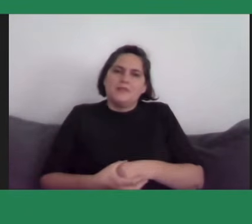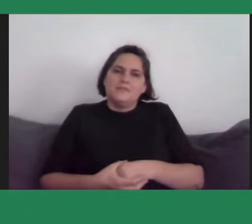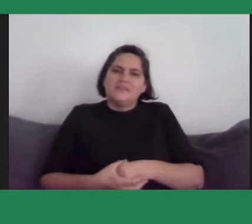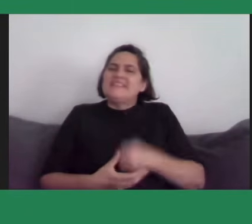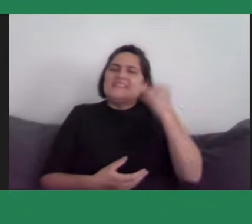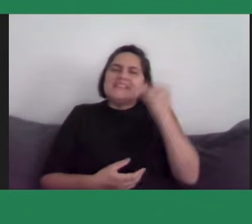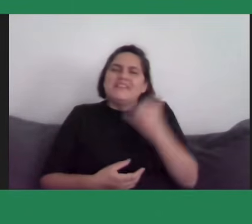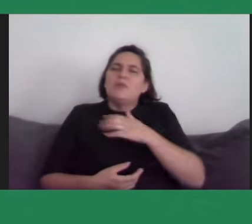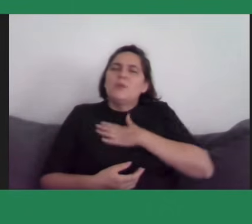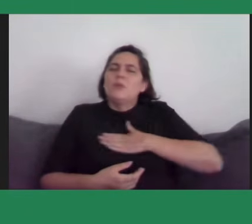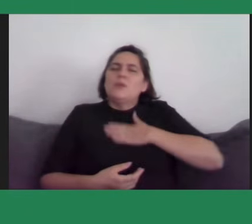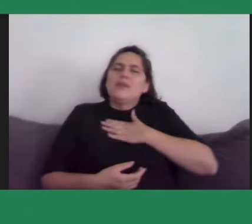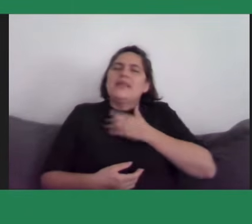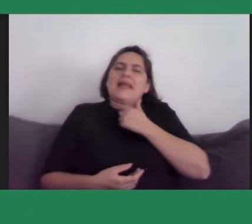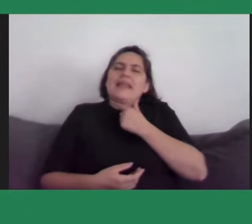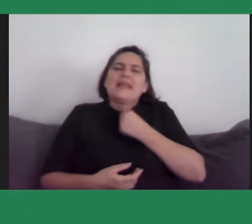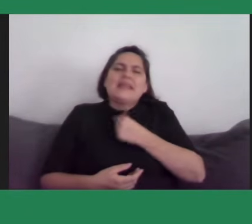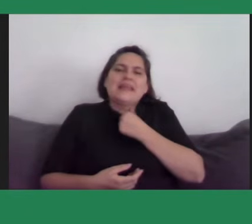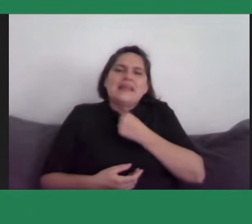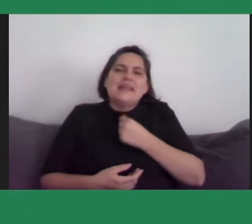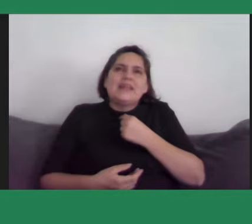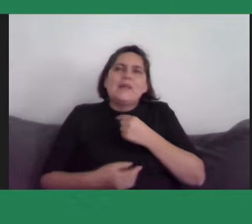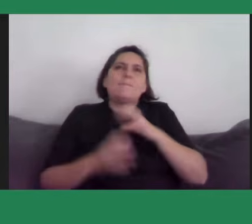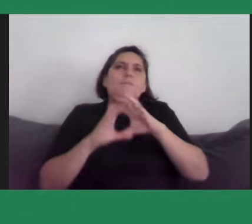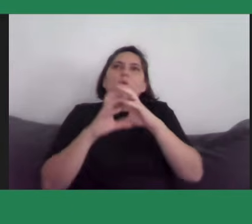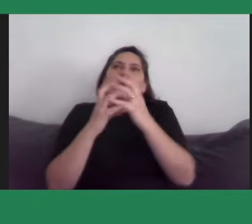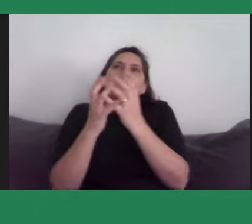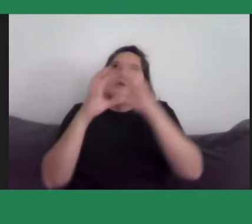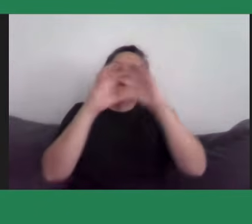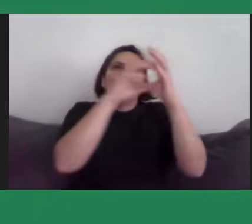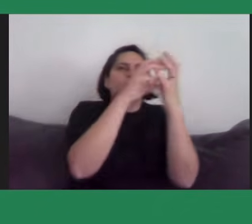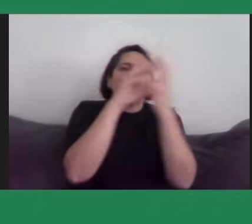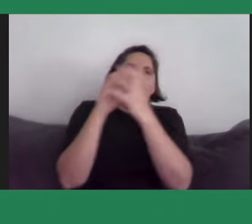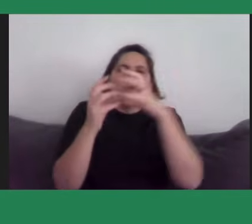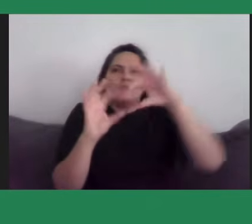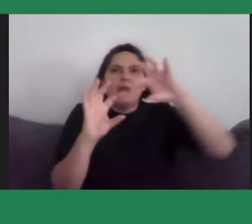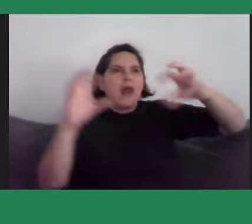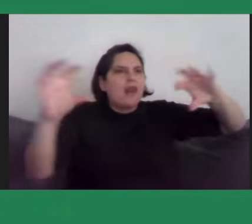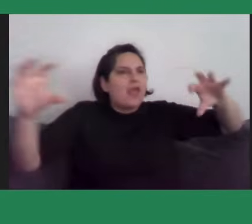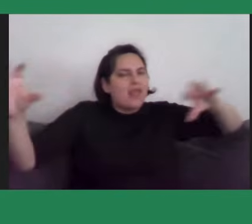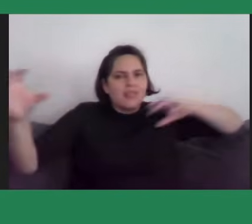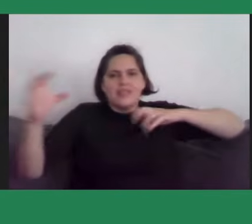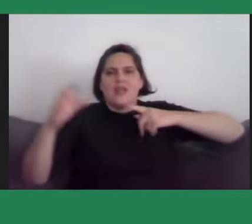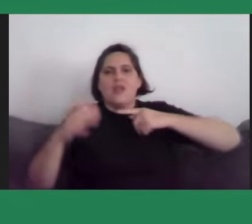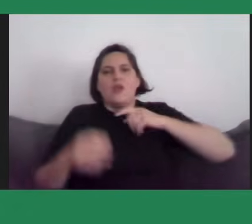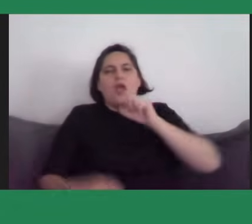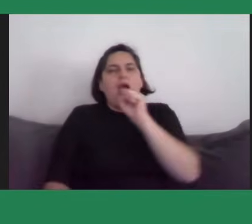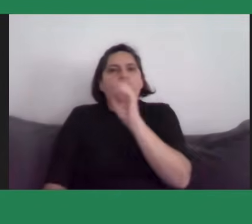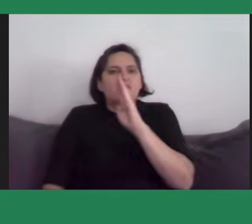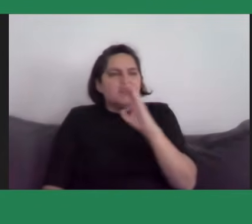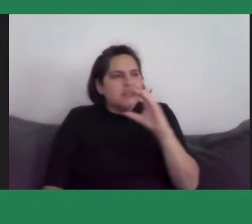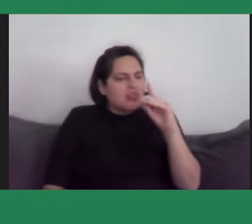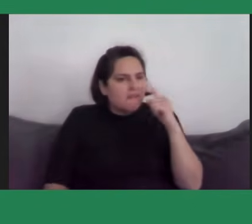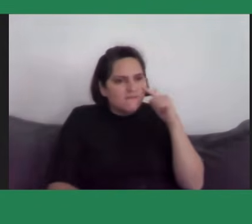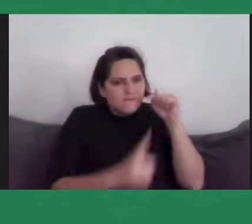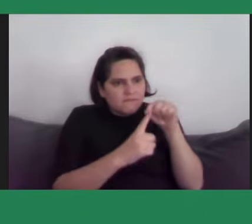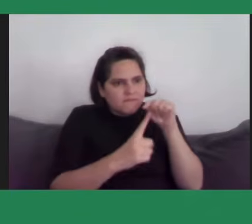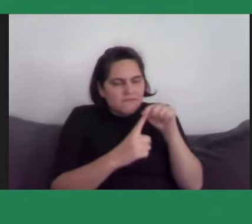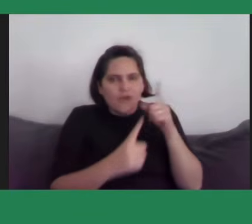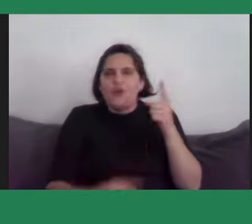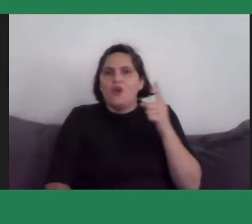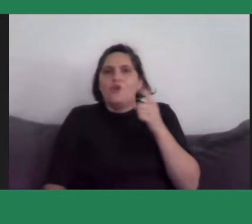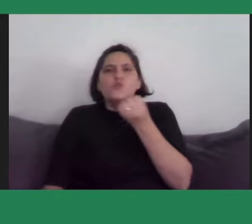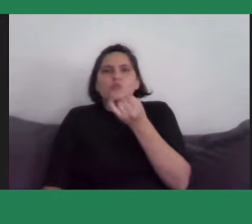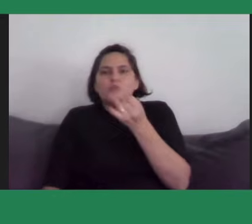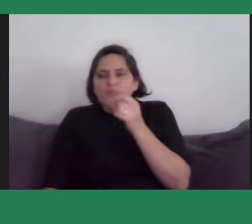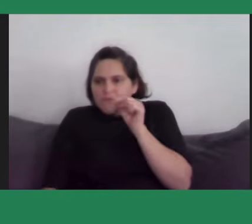estar en los planetas, por ejemplo, estar interesado en las letras, en los números, etcétera.